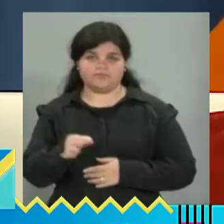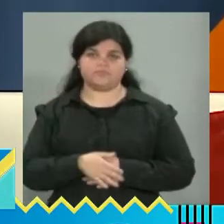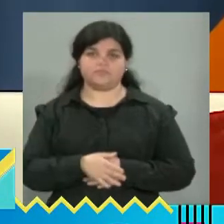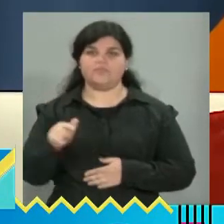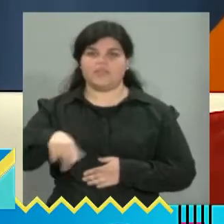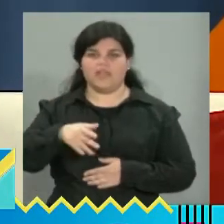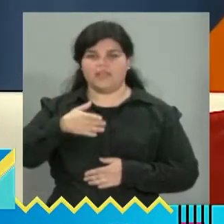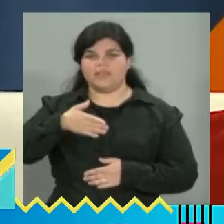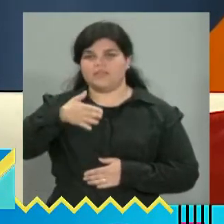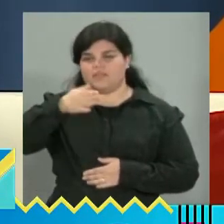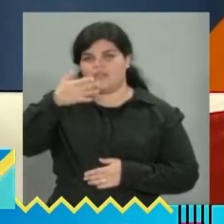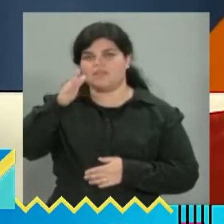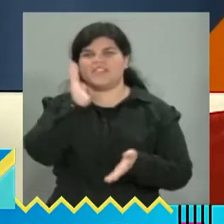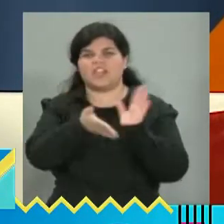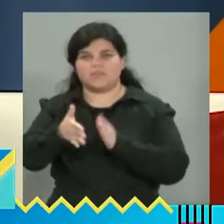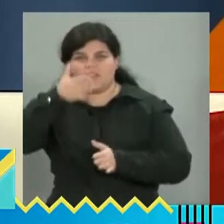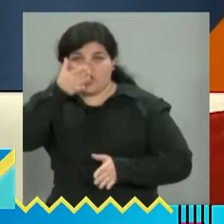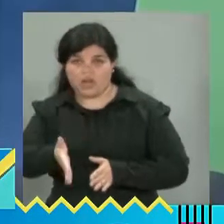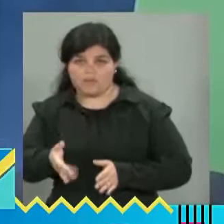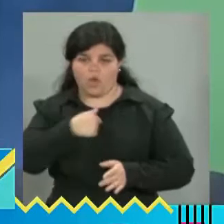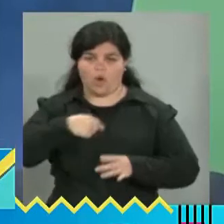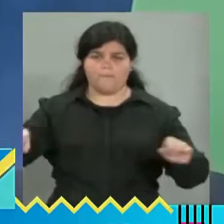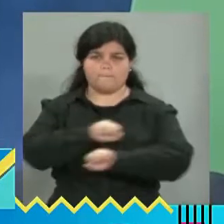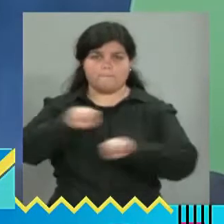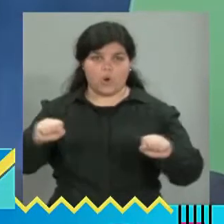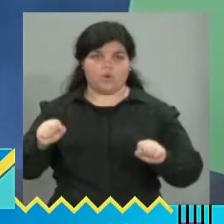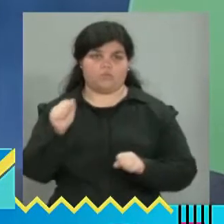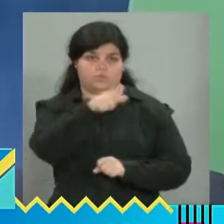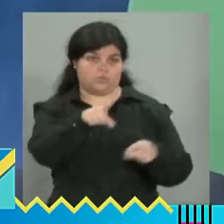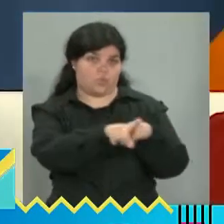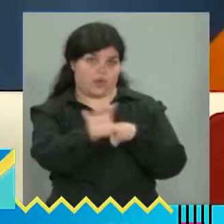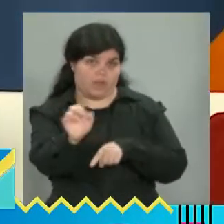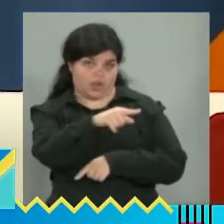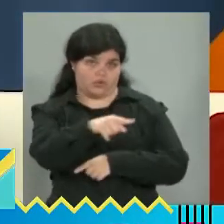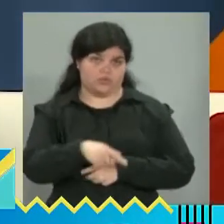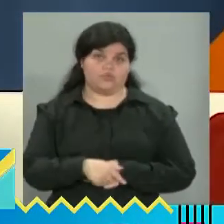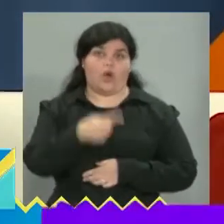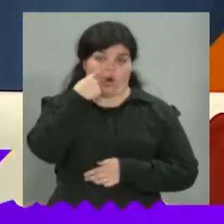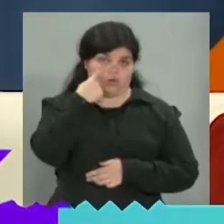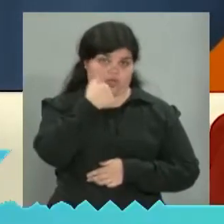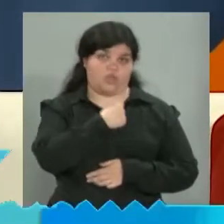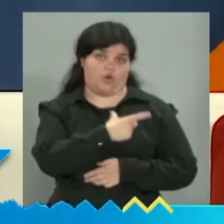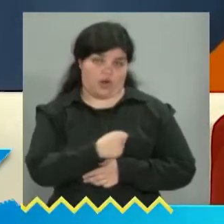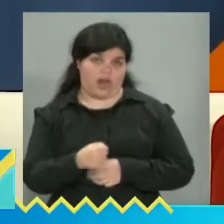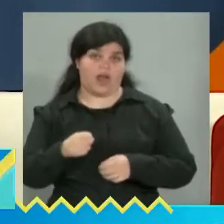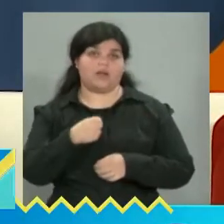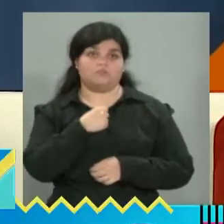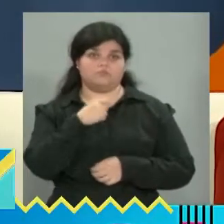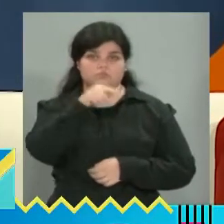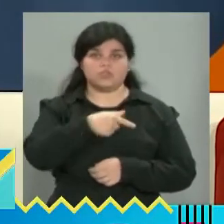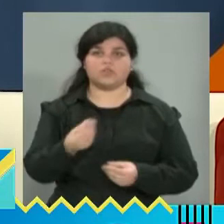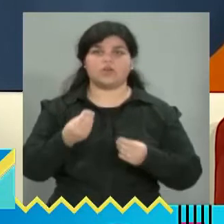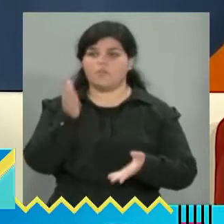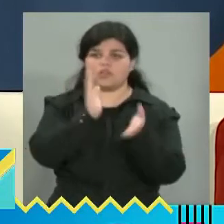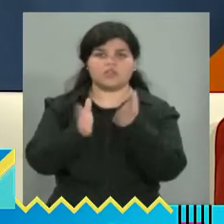terapia intensiva o unidad coronaria con infarto, tu hermano Sergio es un cardiólogo reconocido, se los trata,